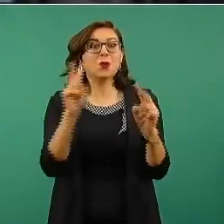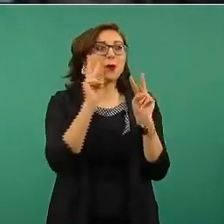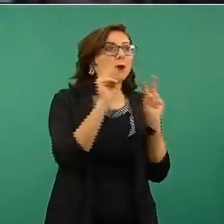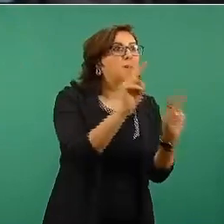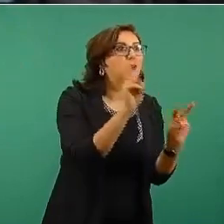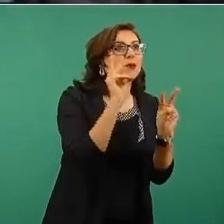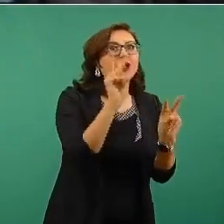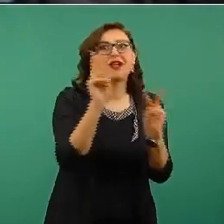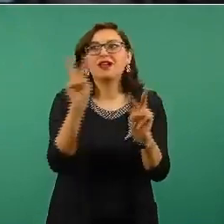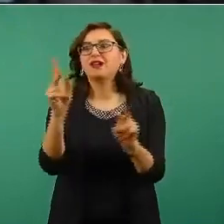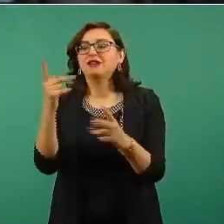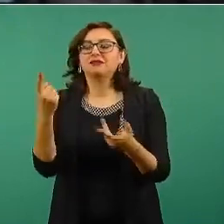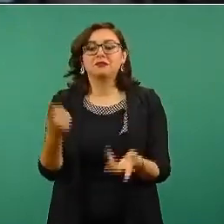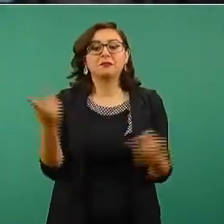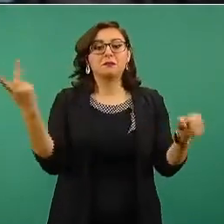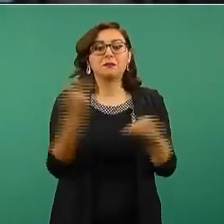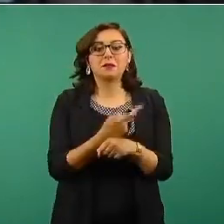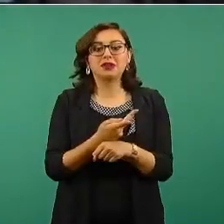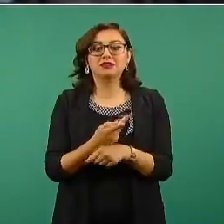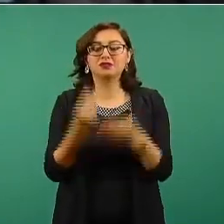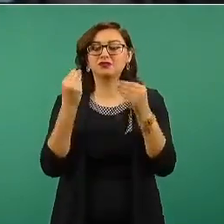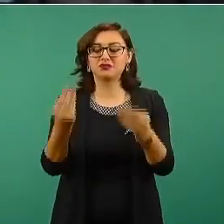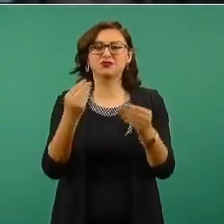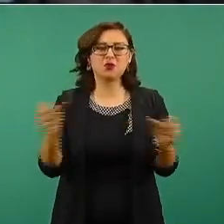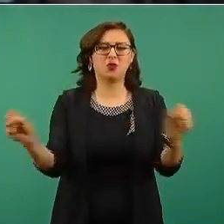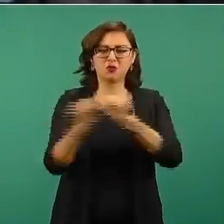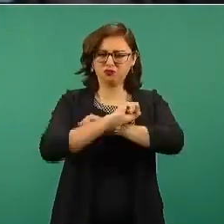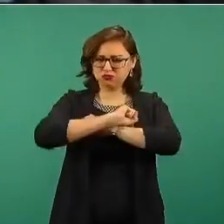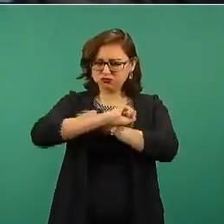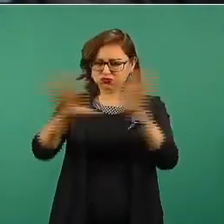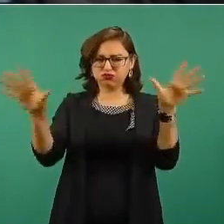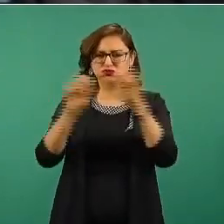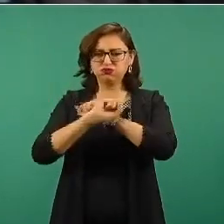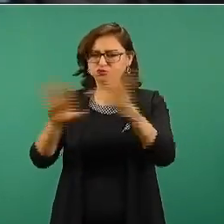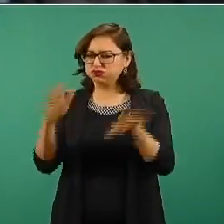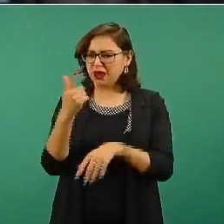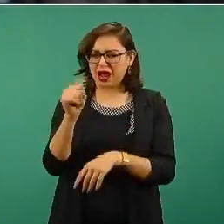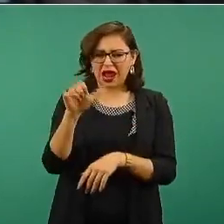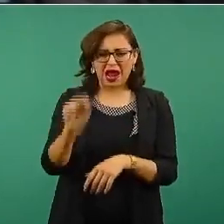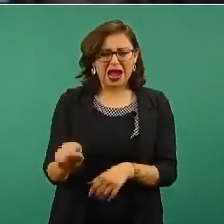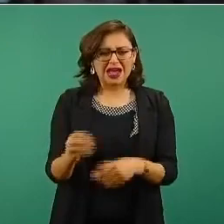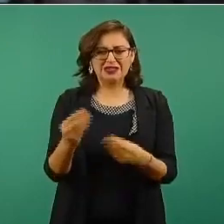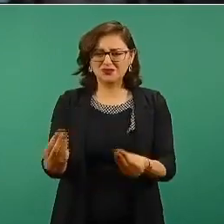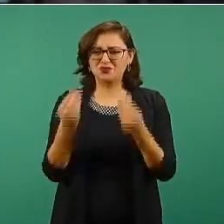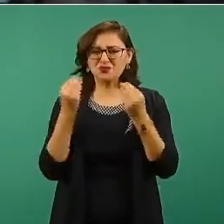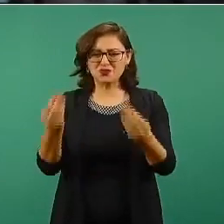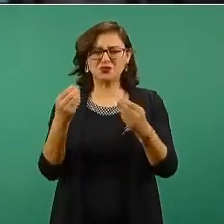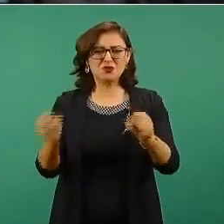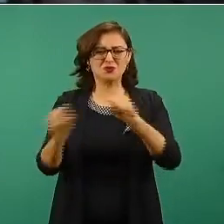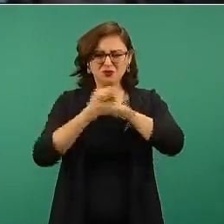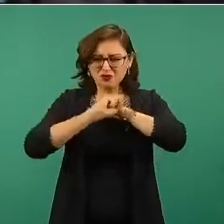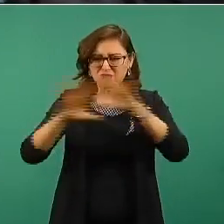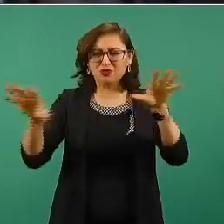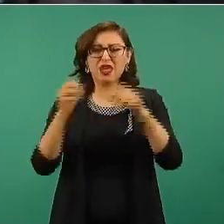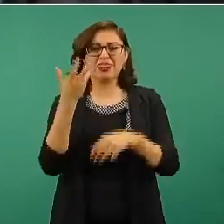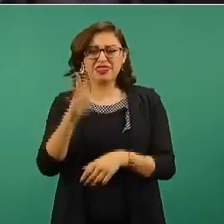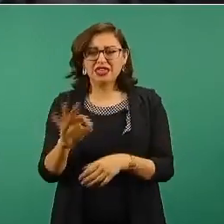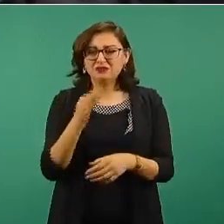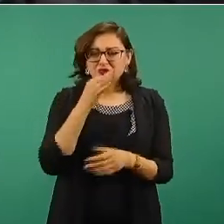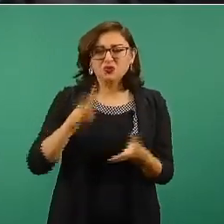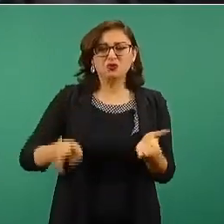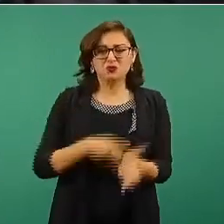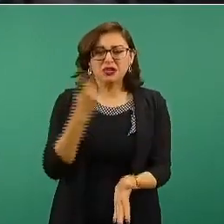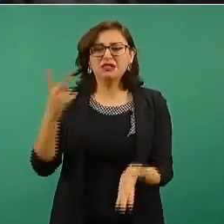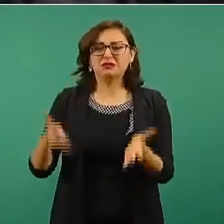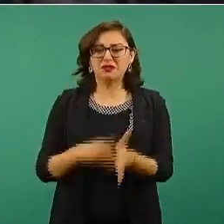de gas pimienta. Digo, a muchas nos tocó, de las que estuvimos ahí, y eran ráfagas de al menos cada 10 minutos.